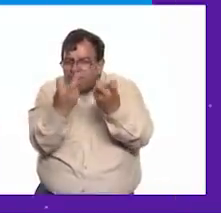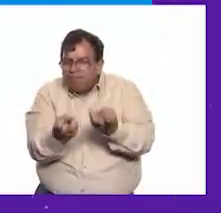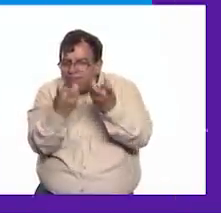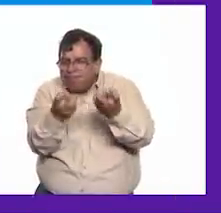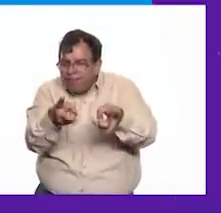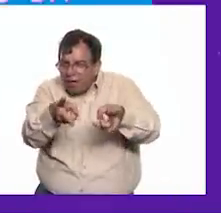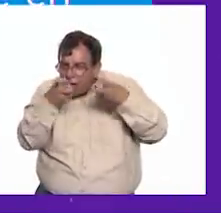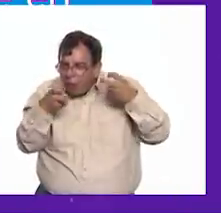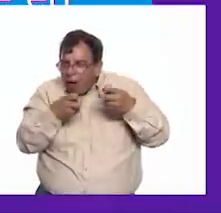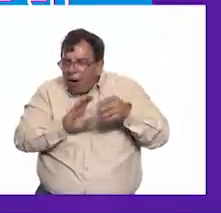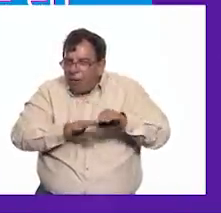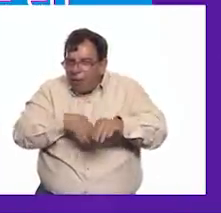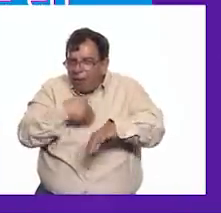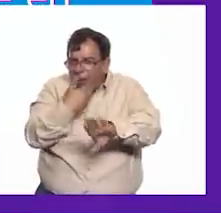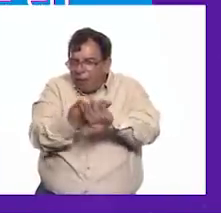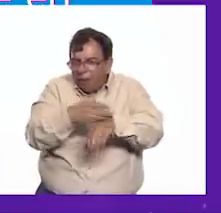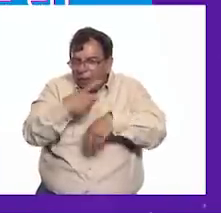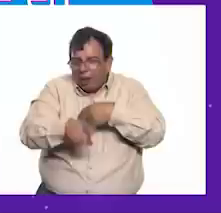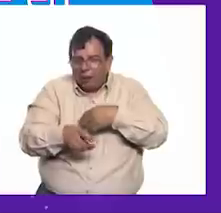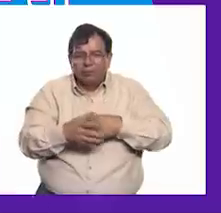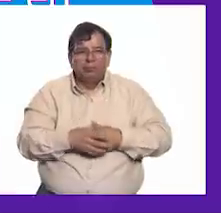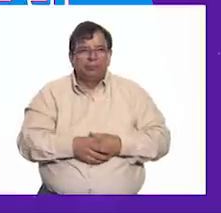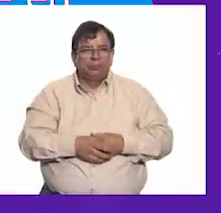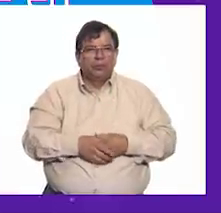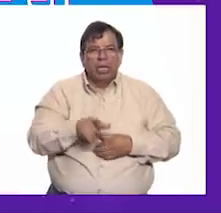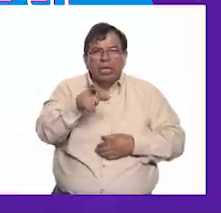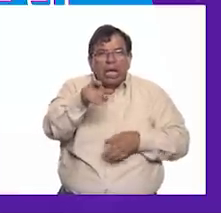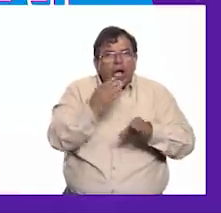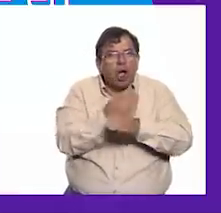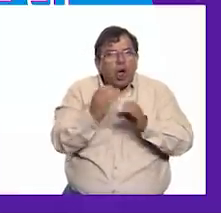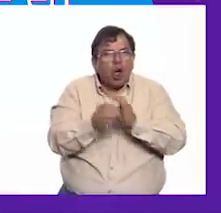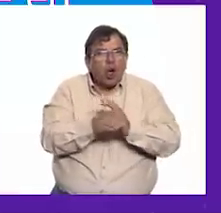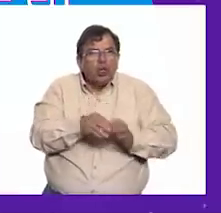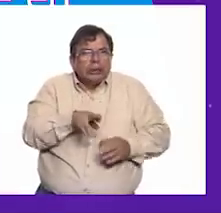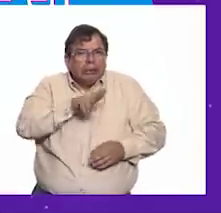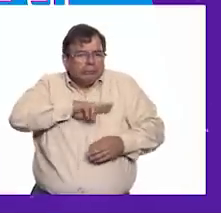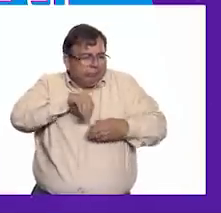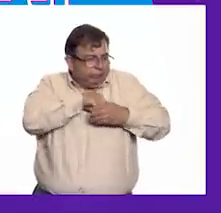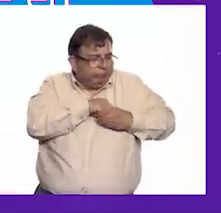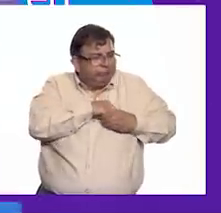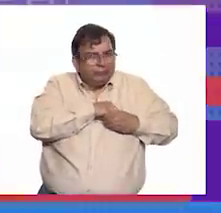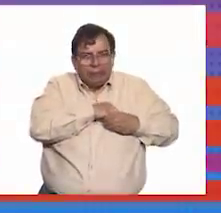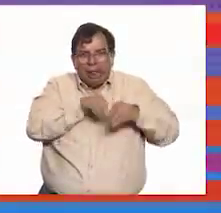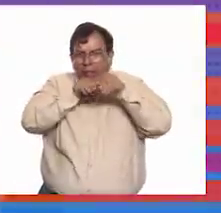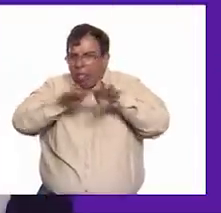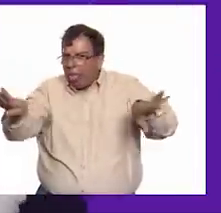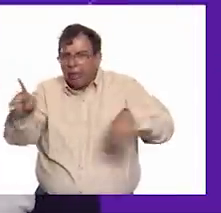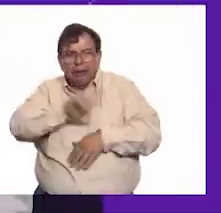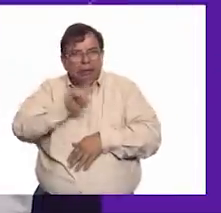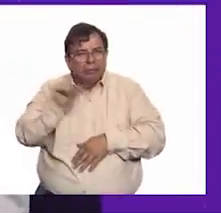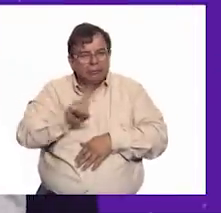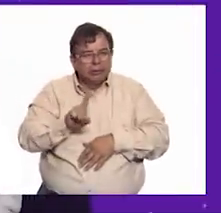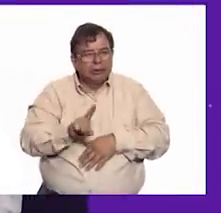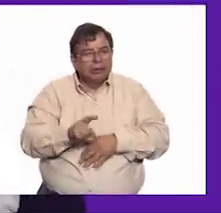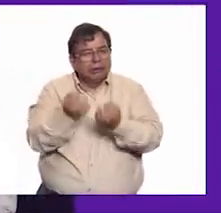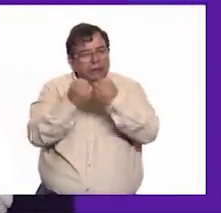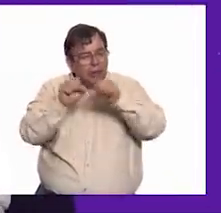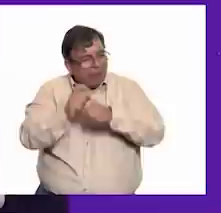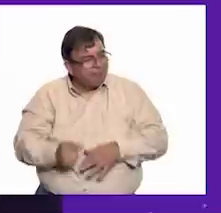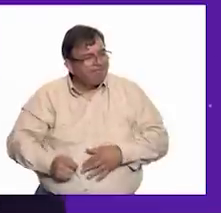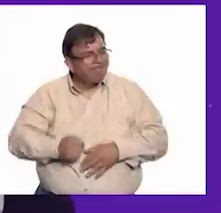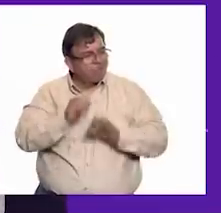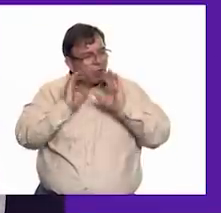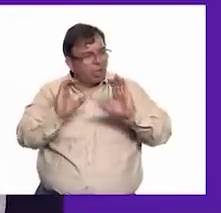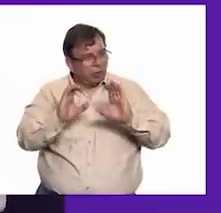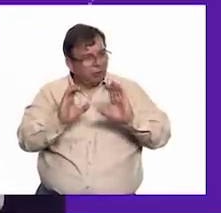daño. Todo aquello que es privado nunca debe compartirse en el ciberespacio. Tu seguridad es primero,